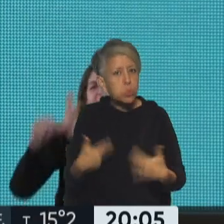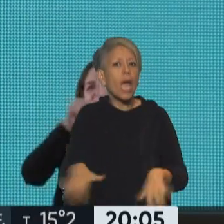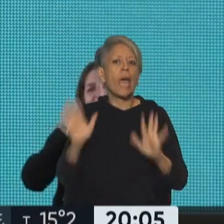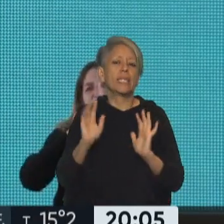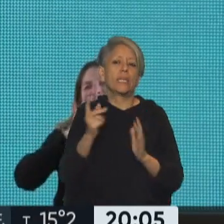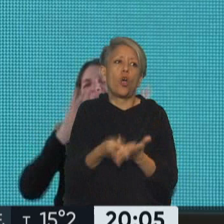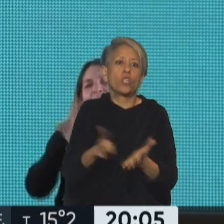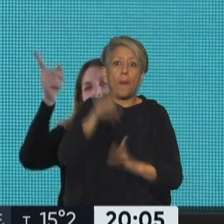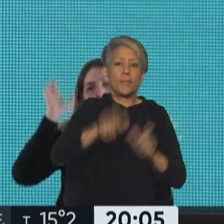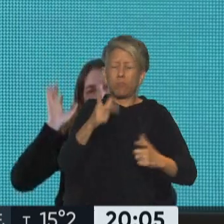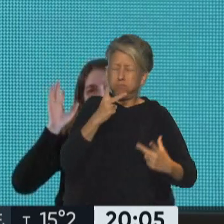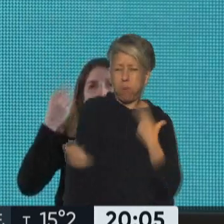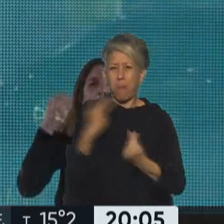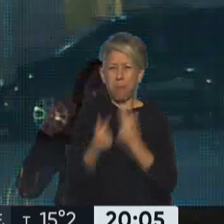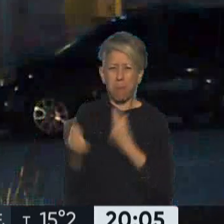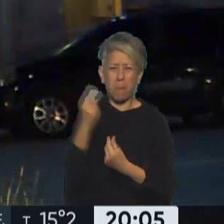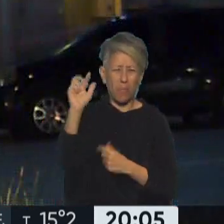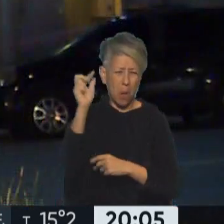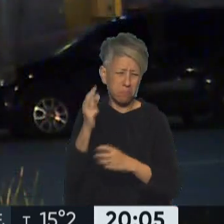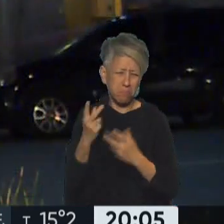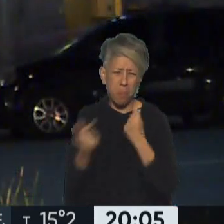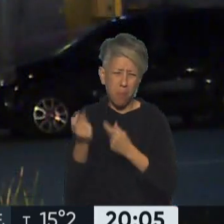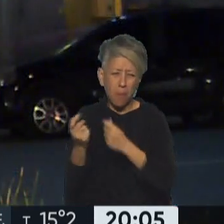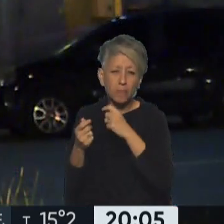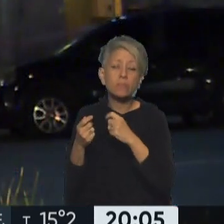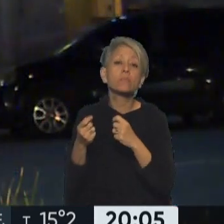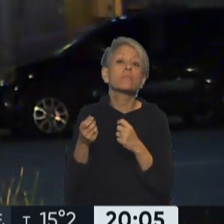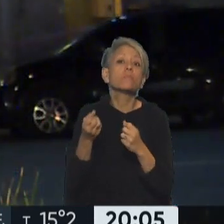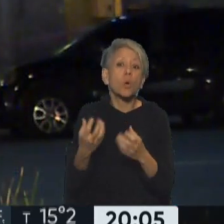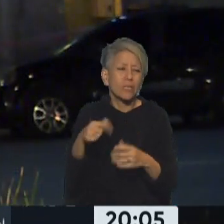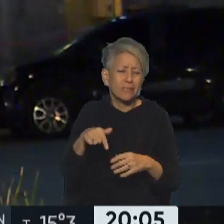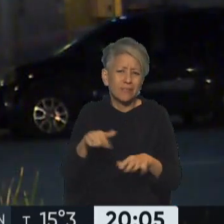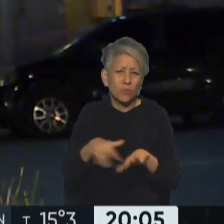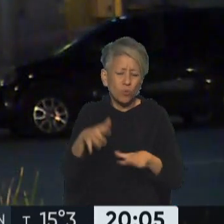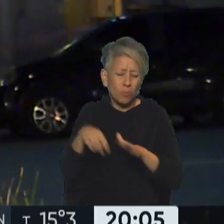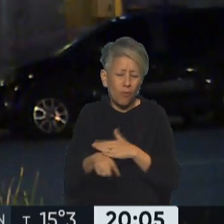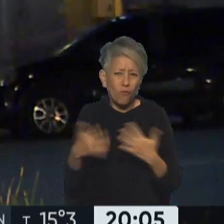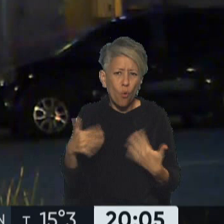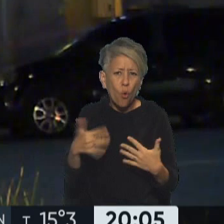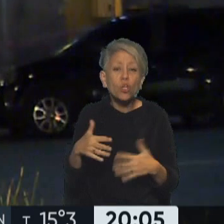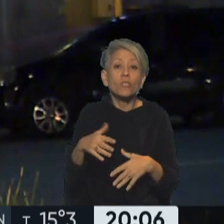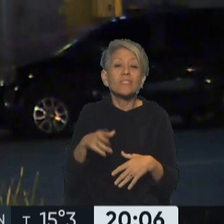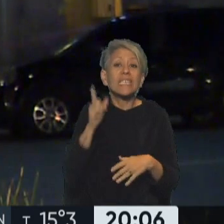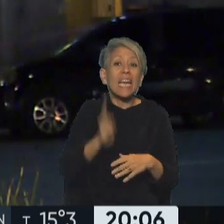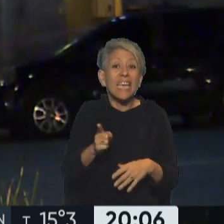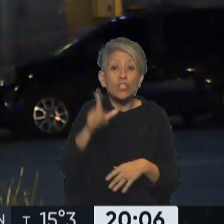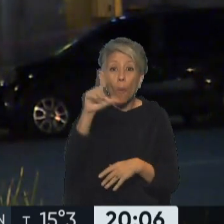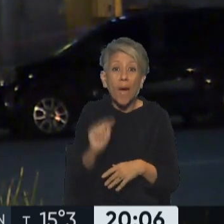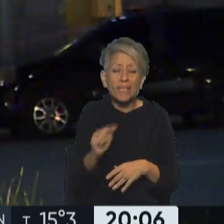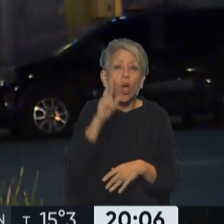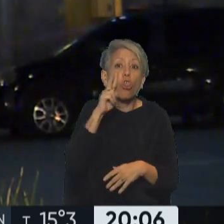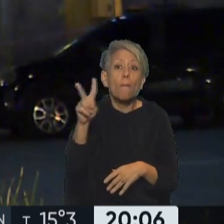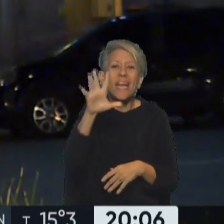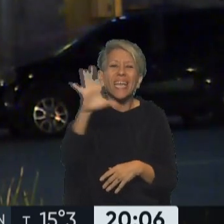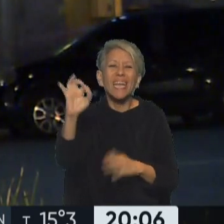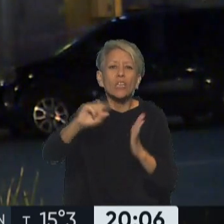una corrida cambiaria, ¿por qué no más profundizada que la que vimos estos últimos días? Y un riesgo país superando los 2.500 puntos, que